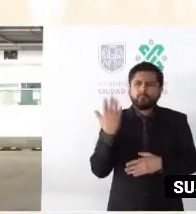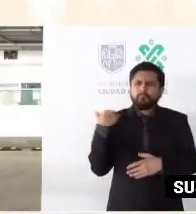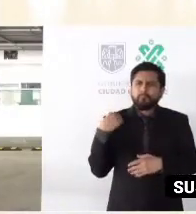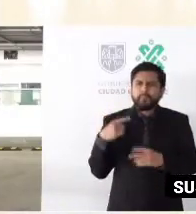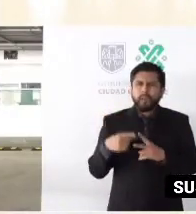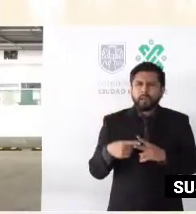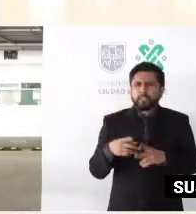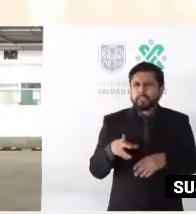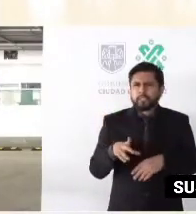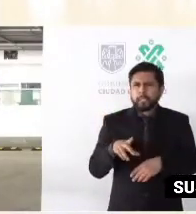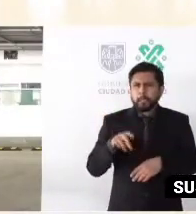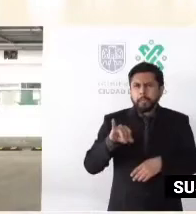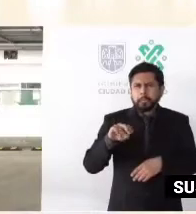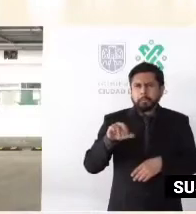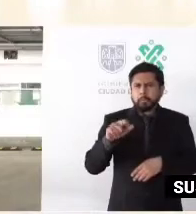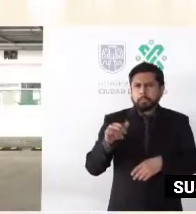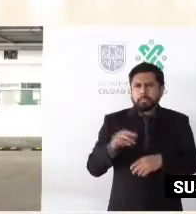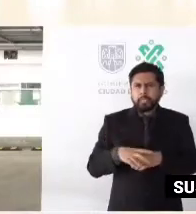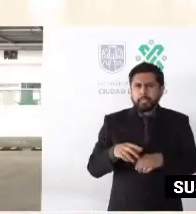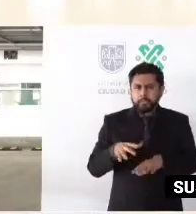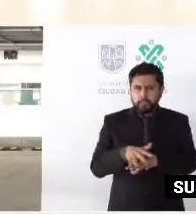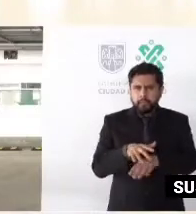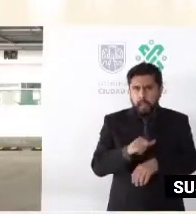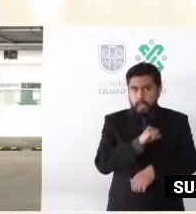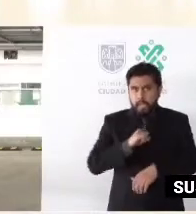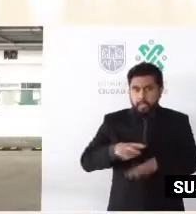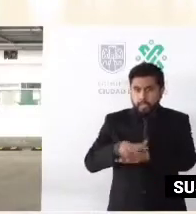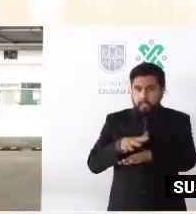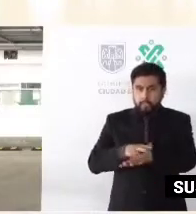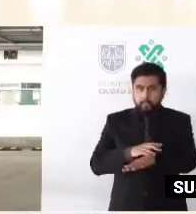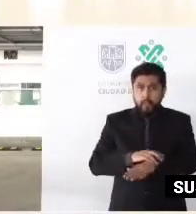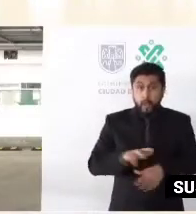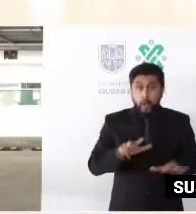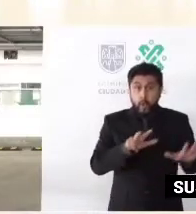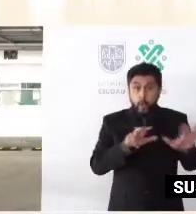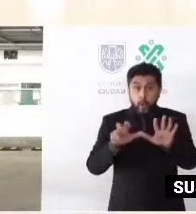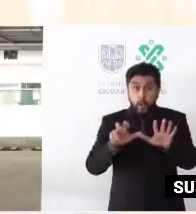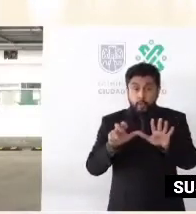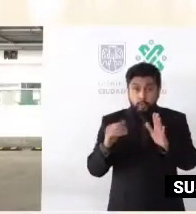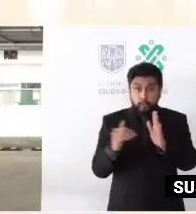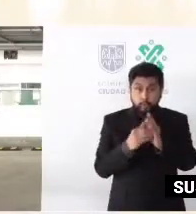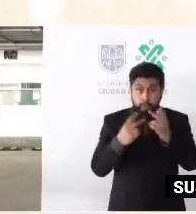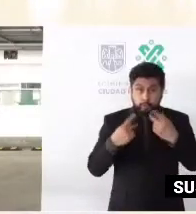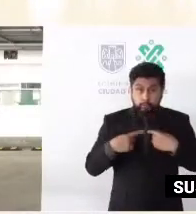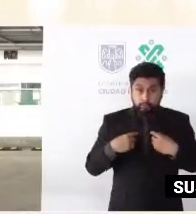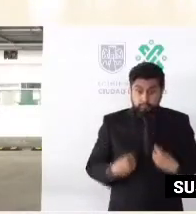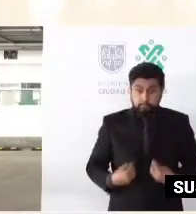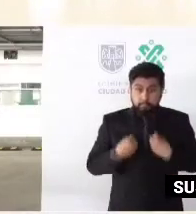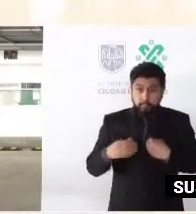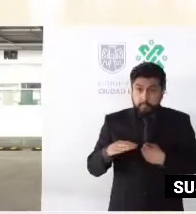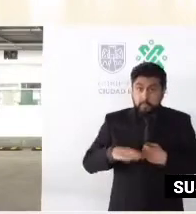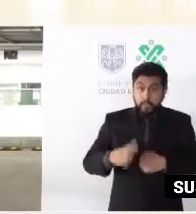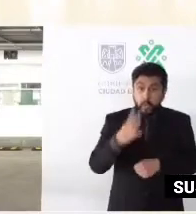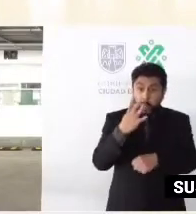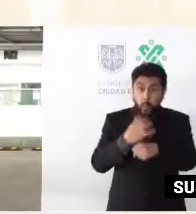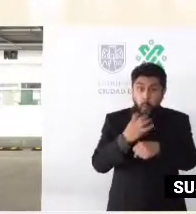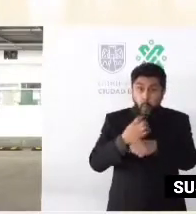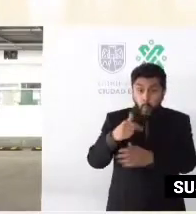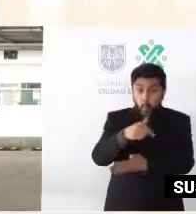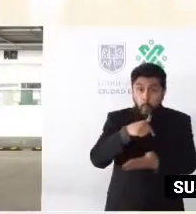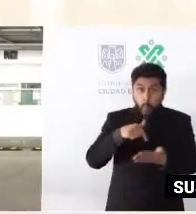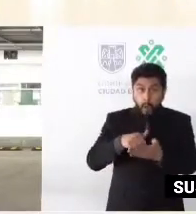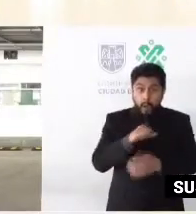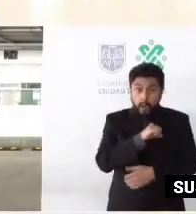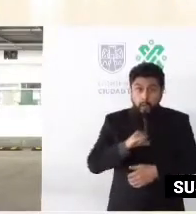de población y vivienda. Tlalpan tiene cerca de 800 mil habitantes, es la cuarta alcaldía más poblada de la ciudad, después